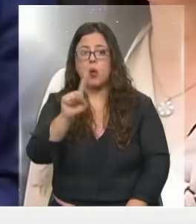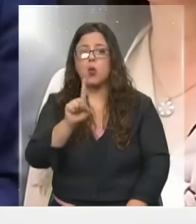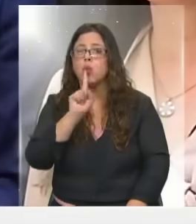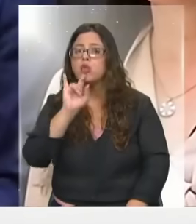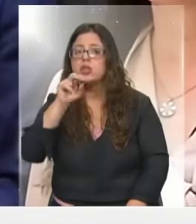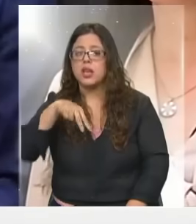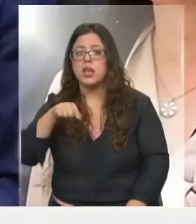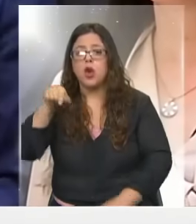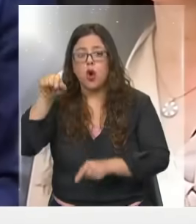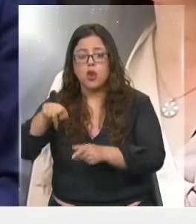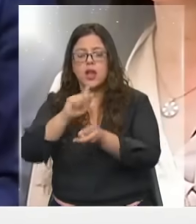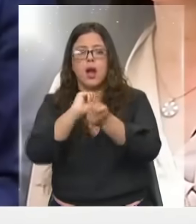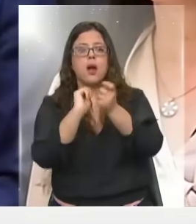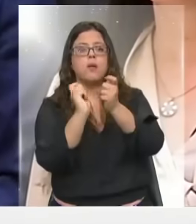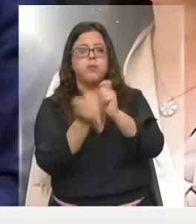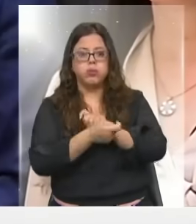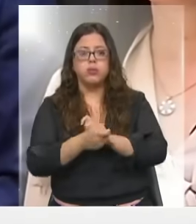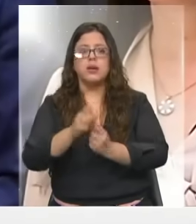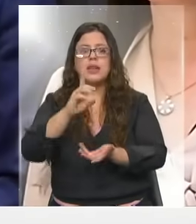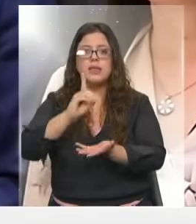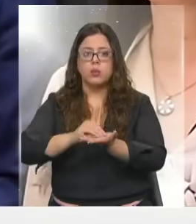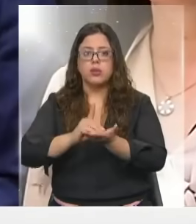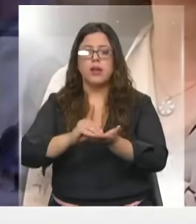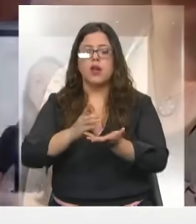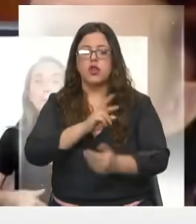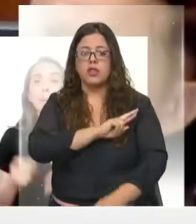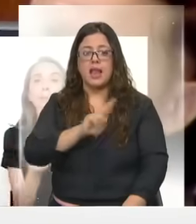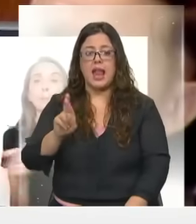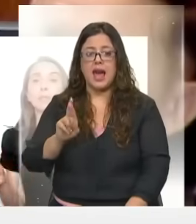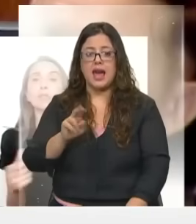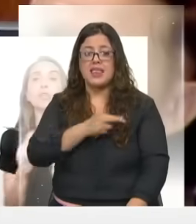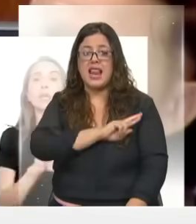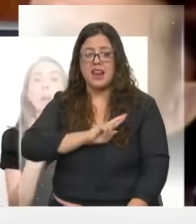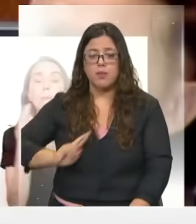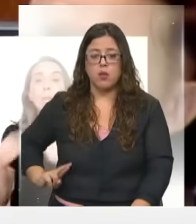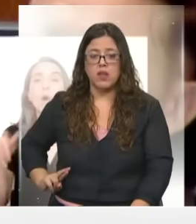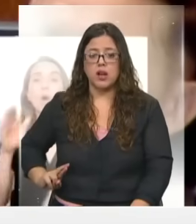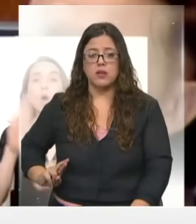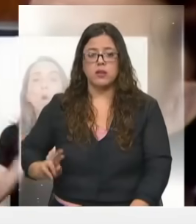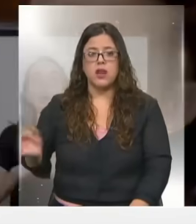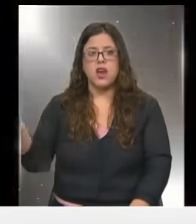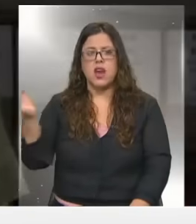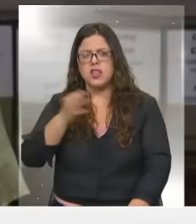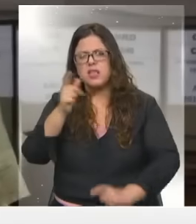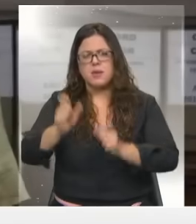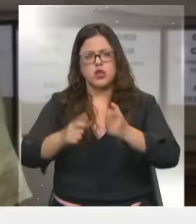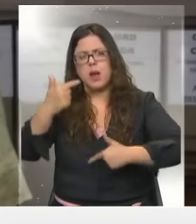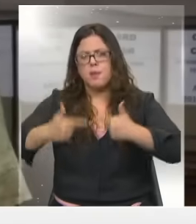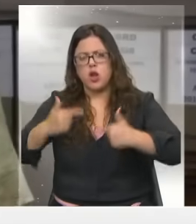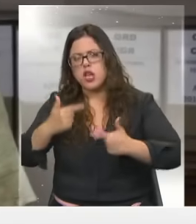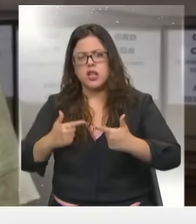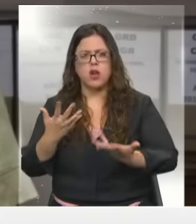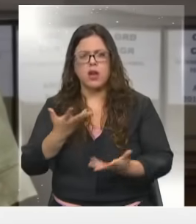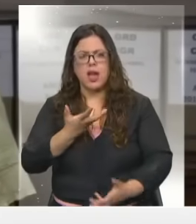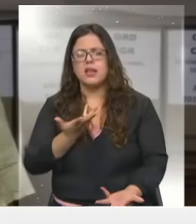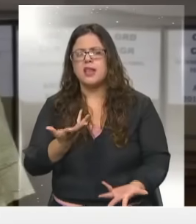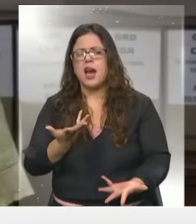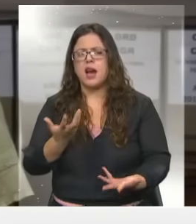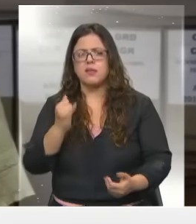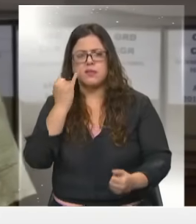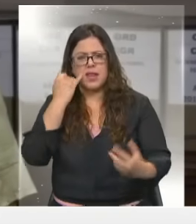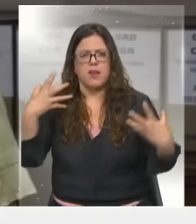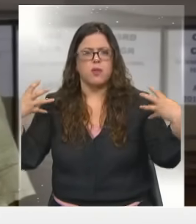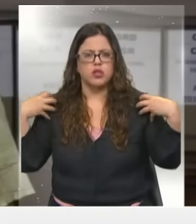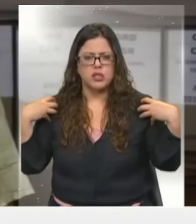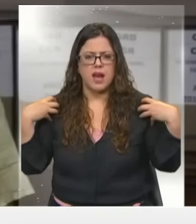hoy convertido en flamante diputado de la República. Políticos egoístas e irresponsables. Él no se presentó a la audiencia